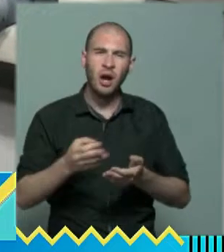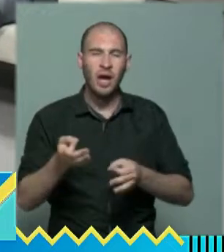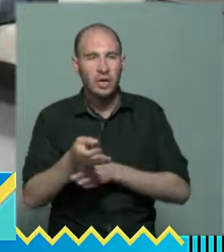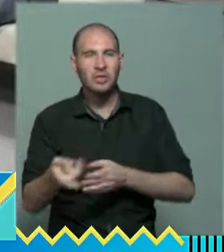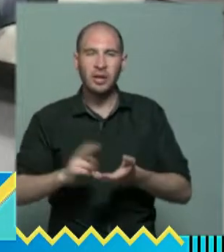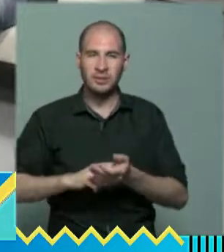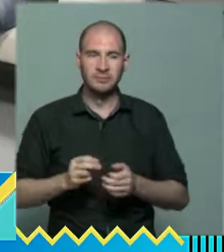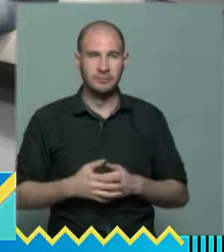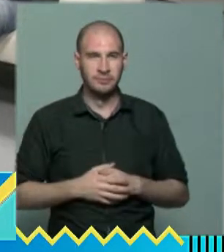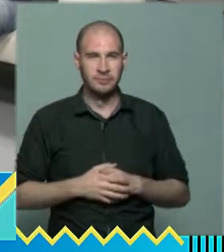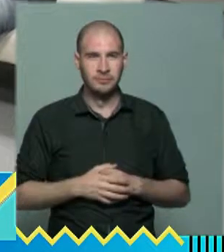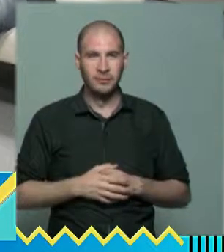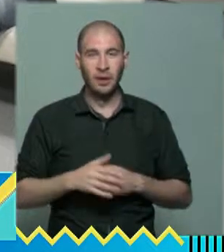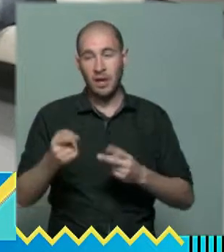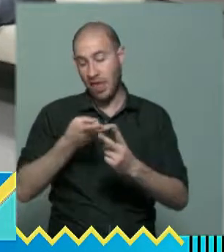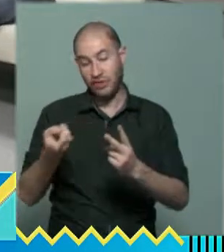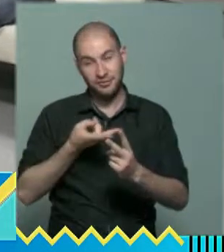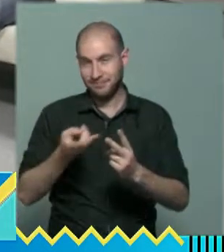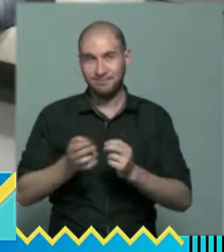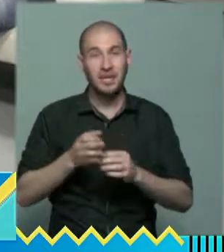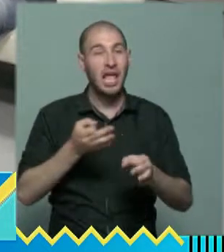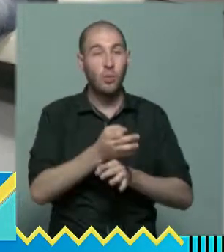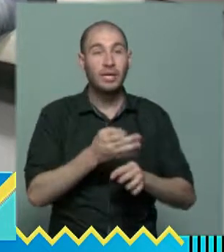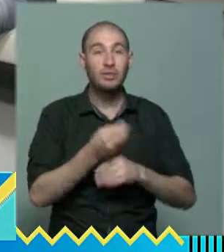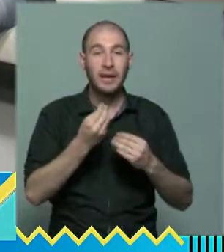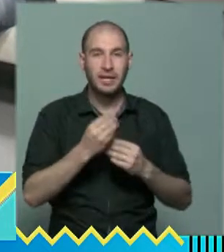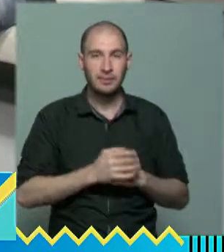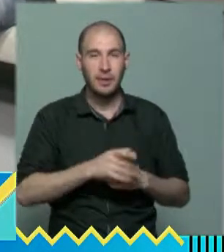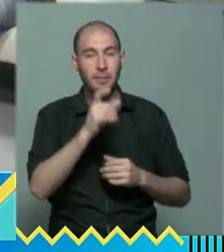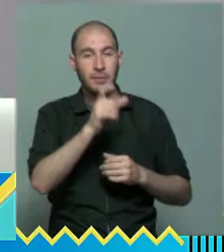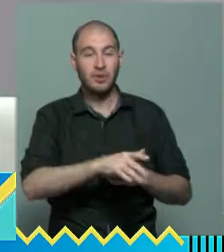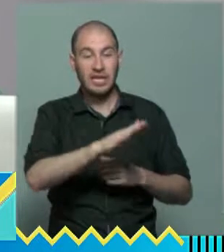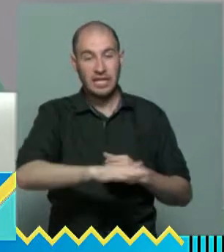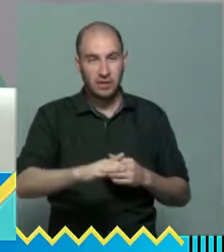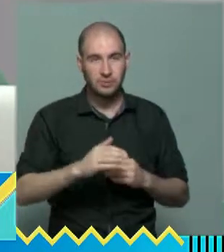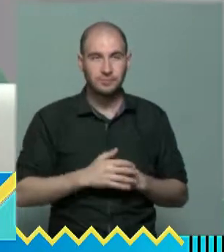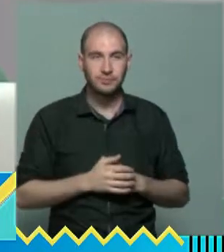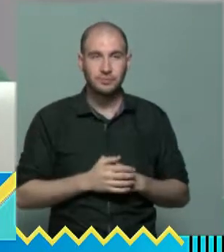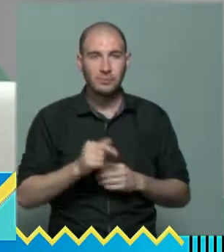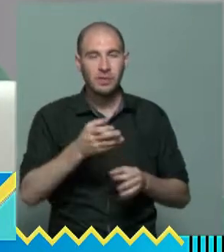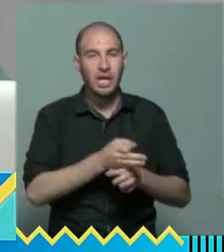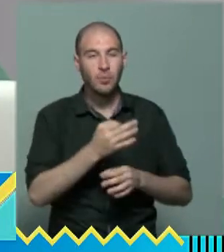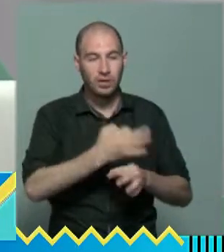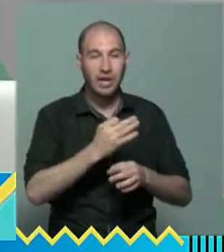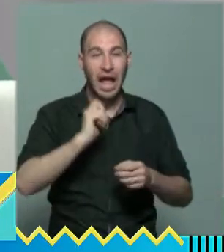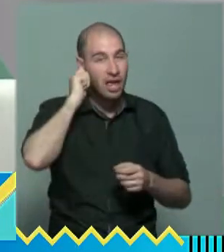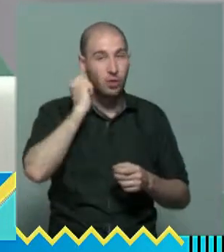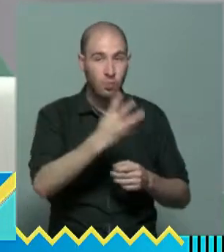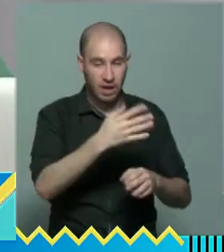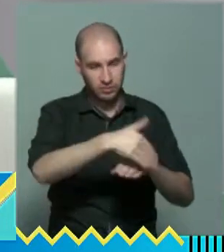reeducación, Oscar? Son las dos cosas. Educación para aquel niño que se escolariza a partir de los 4